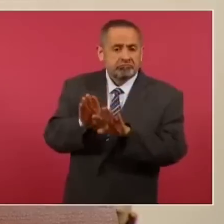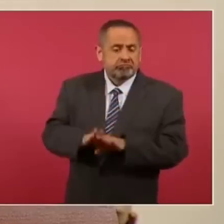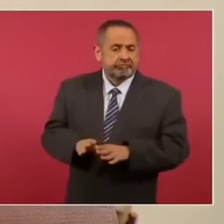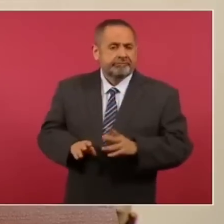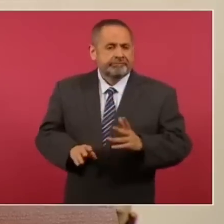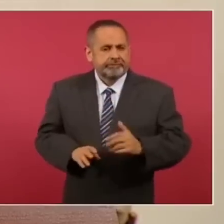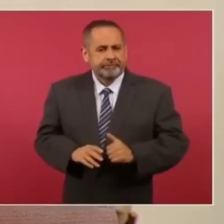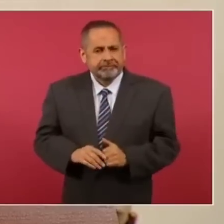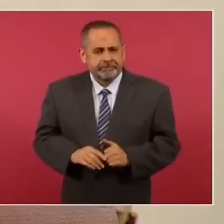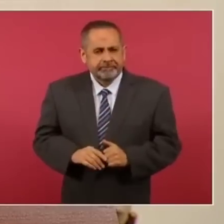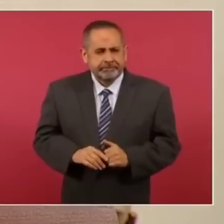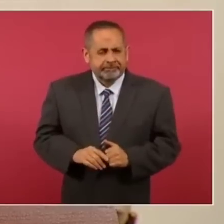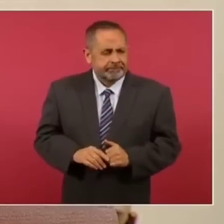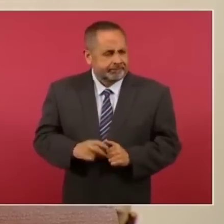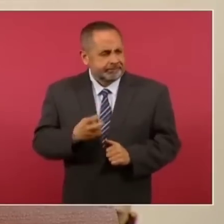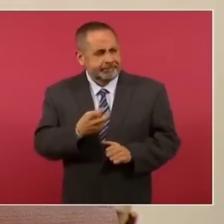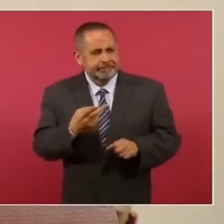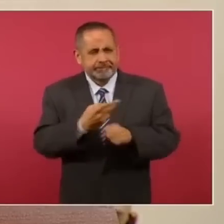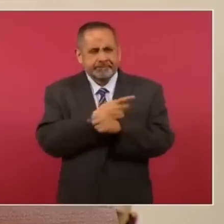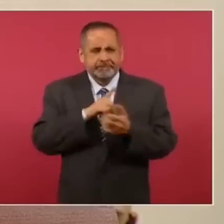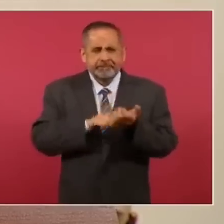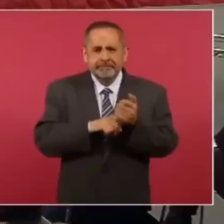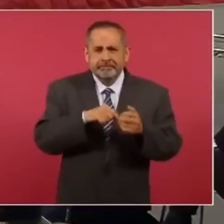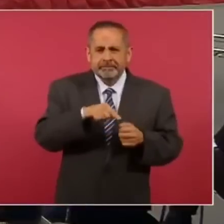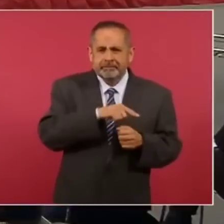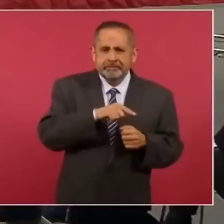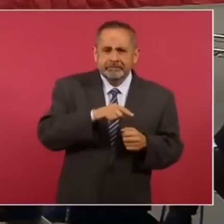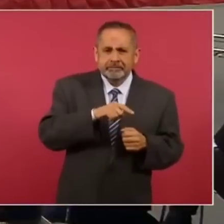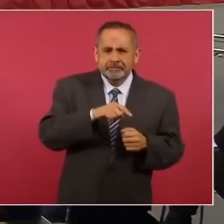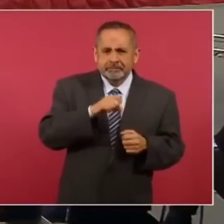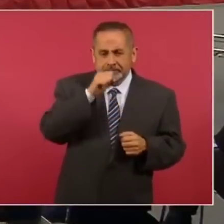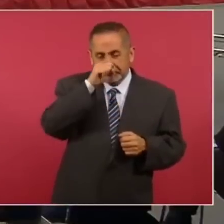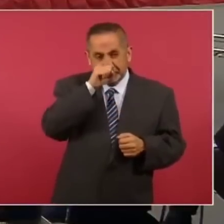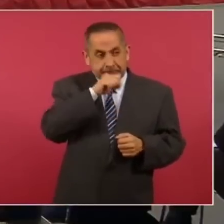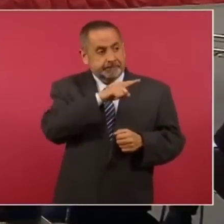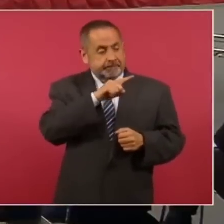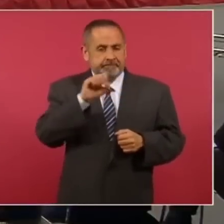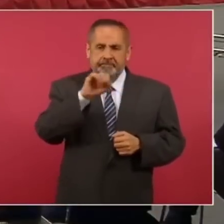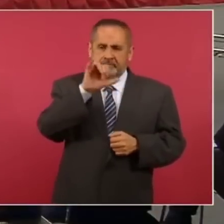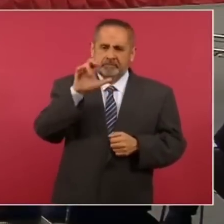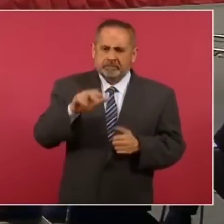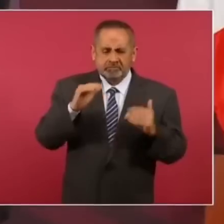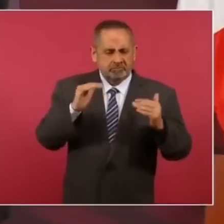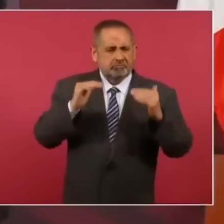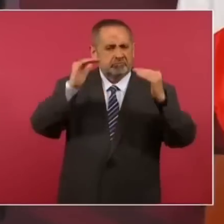Entonces eso generó una reacción en el máximo tribunal,